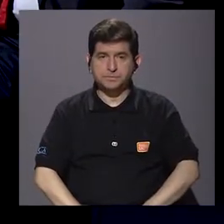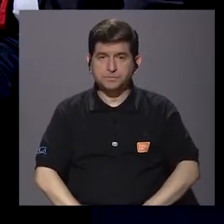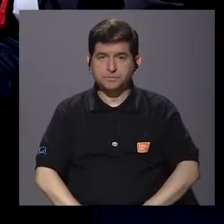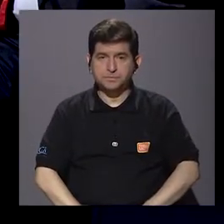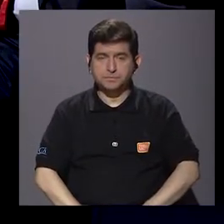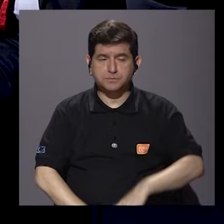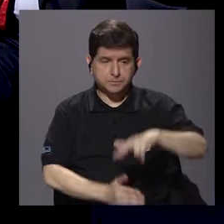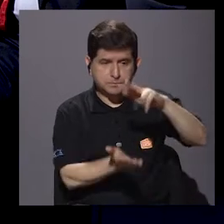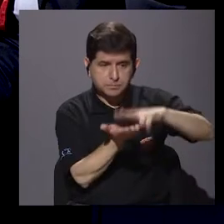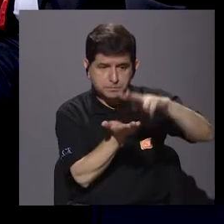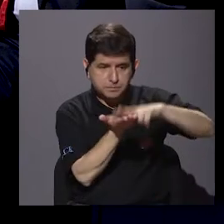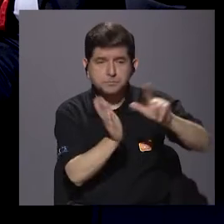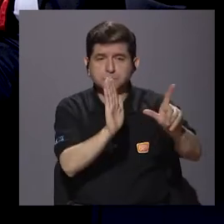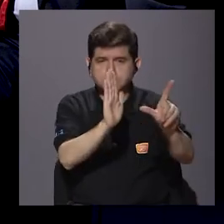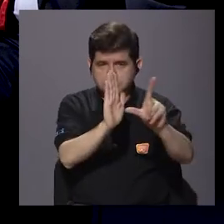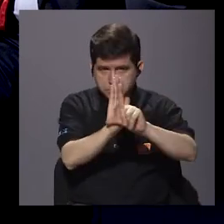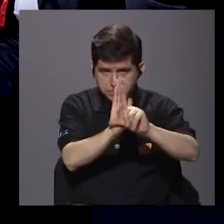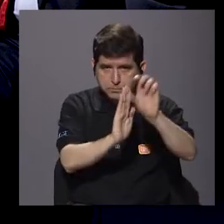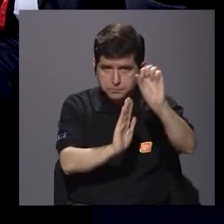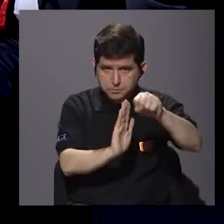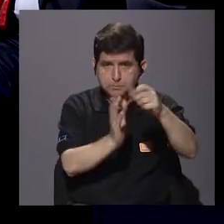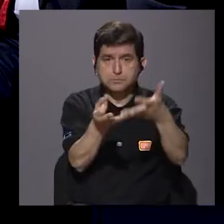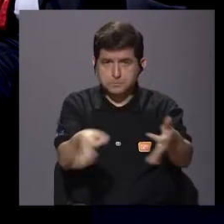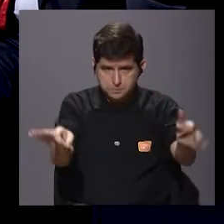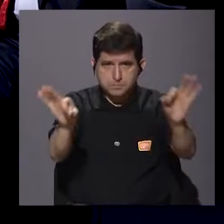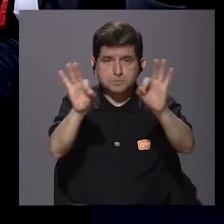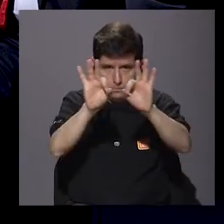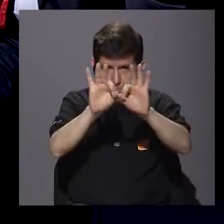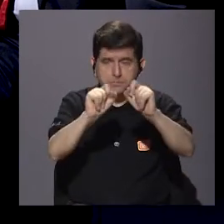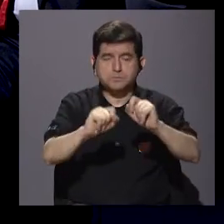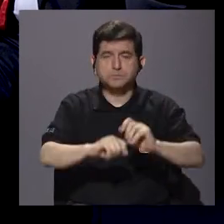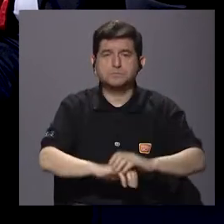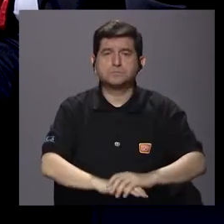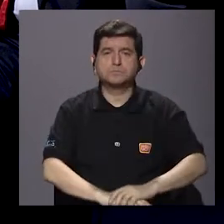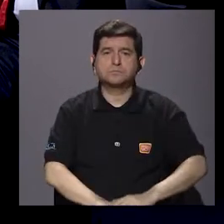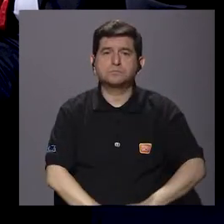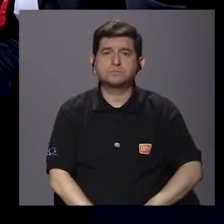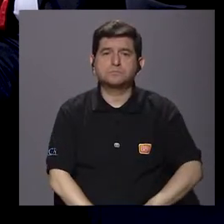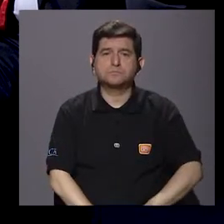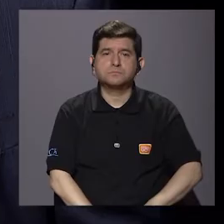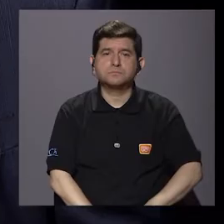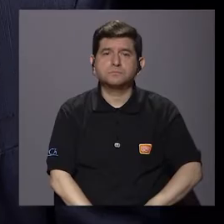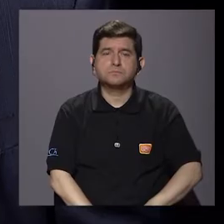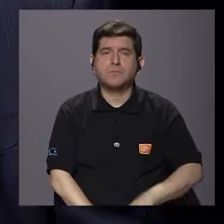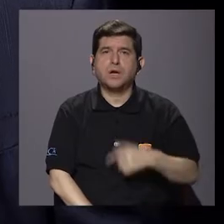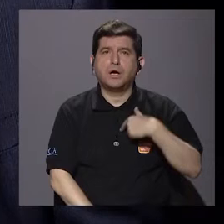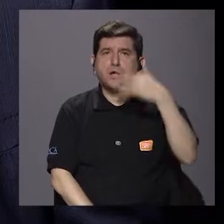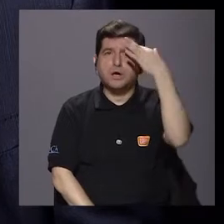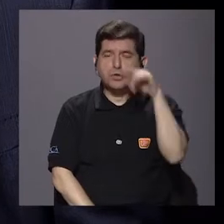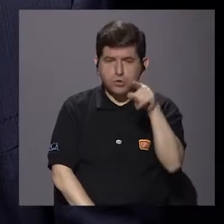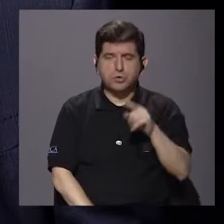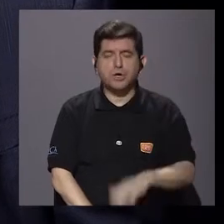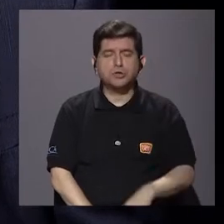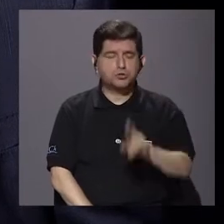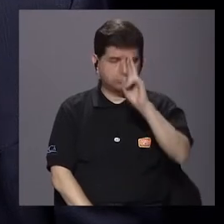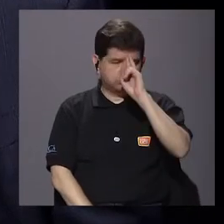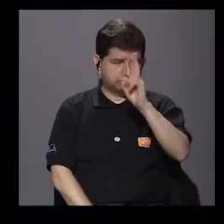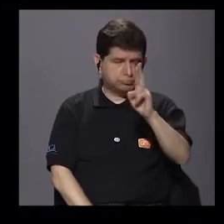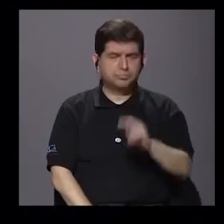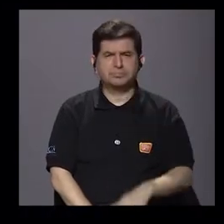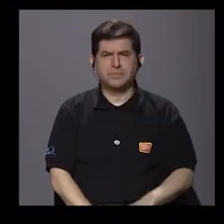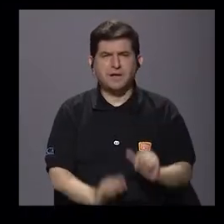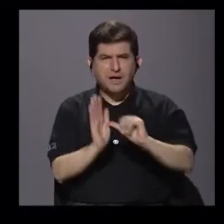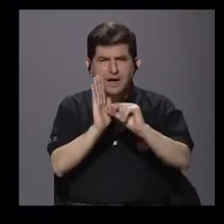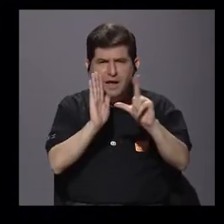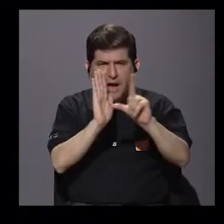se aprobaron algunas leyes importantes y creo que eso hay que reconocerlo hay la